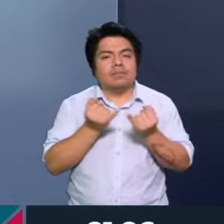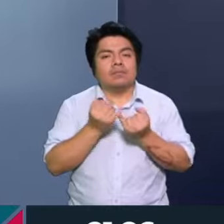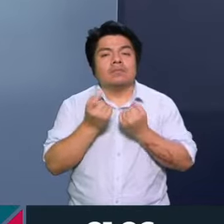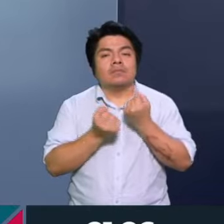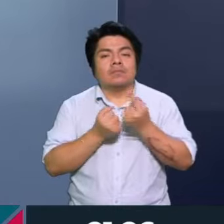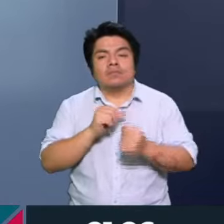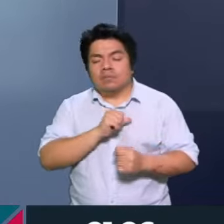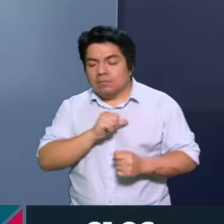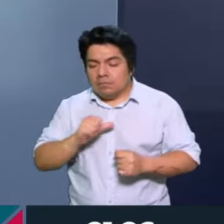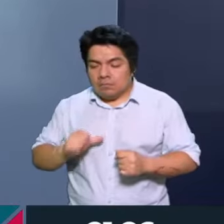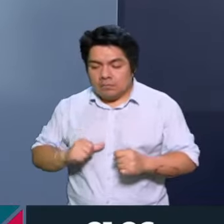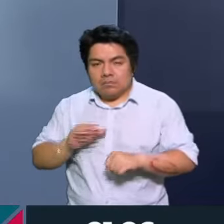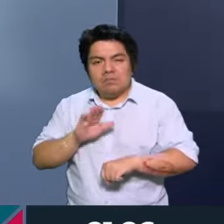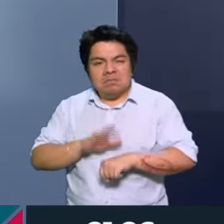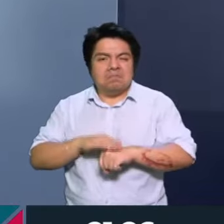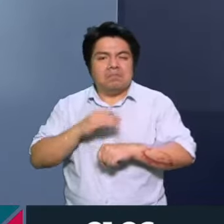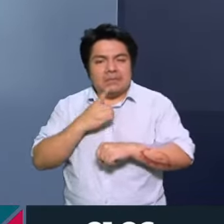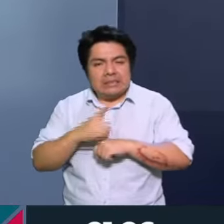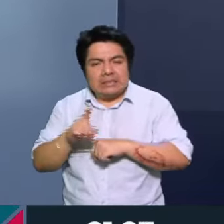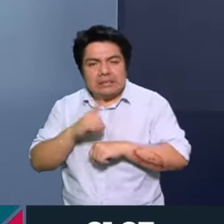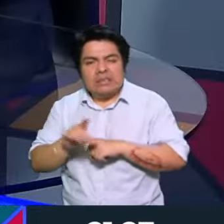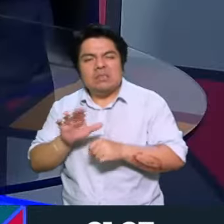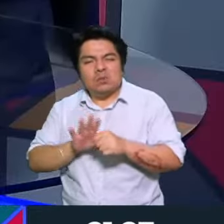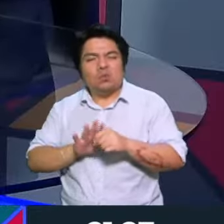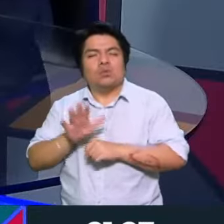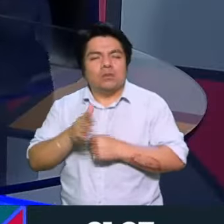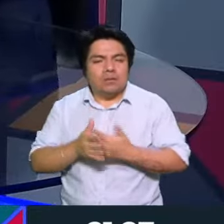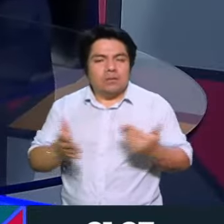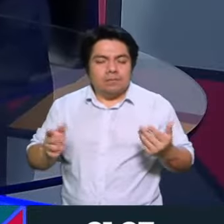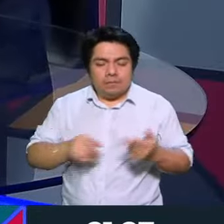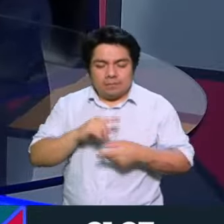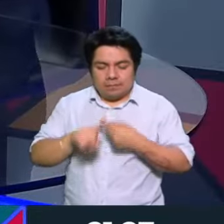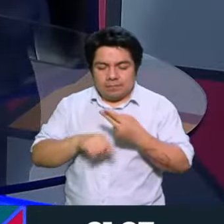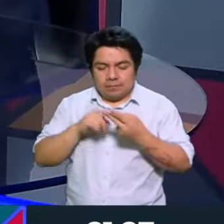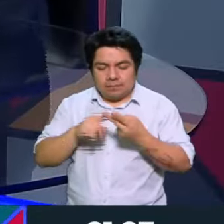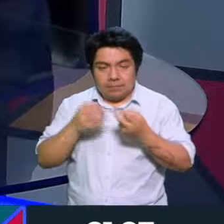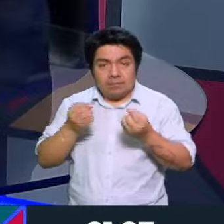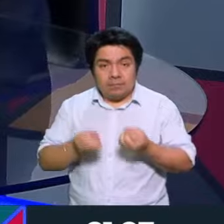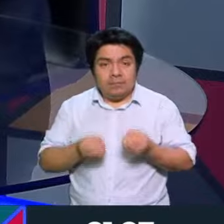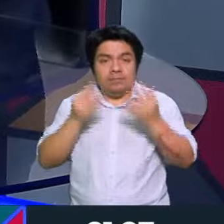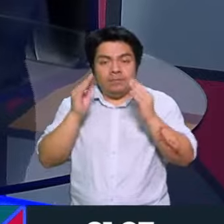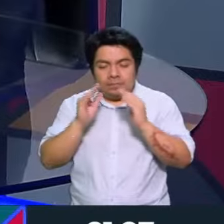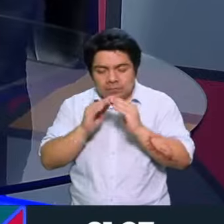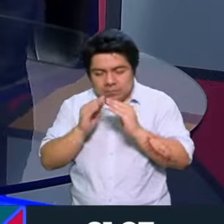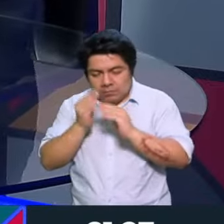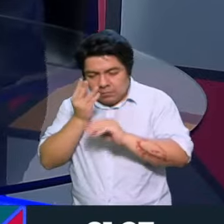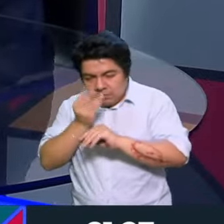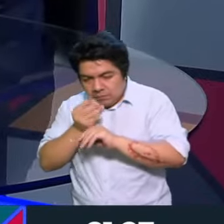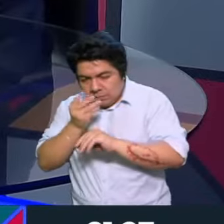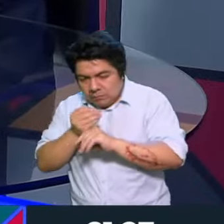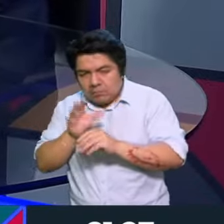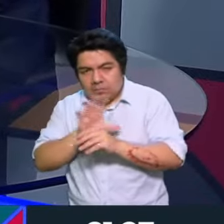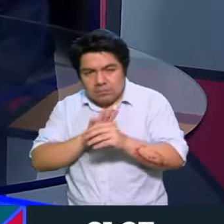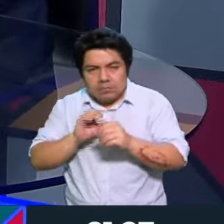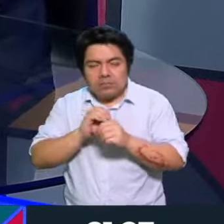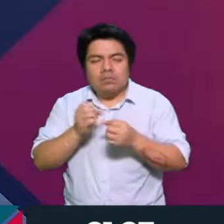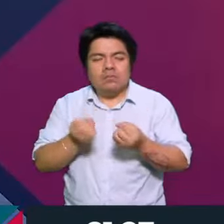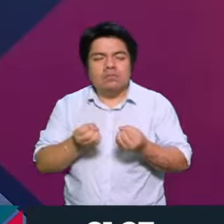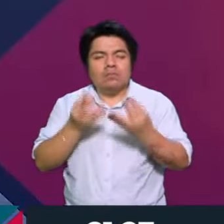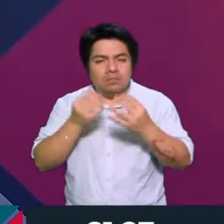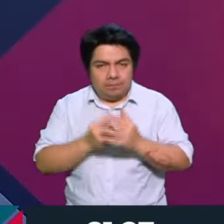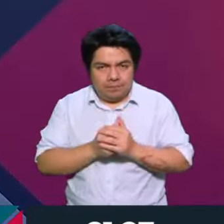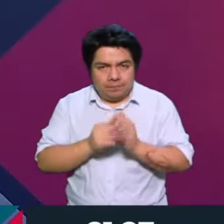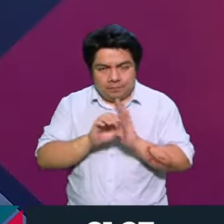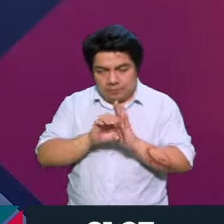alcaldías más afectadas. Me gustaría preguntarte cuáles fueron y también cuántas intervenciones, cuántas casas se han entregado, cuál es el avance hasta ahora. Sí, por